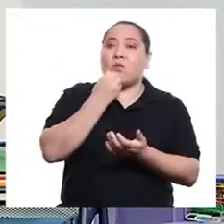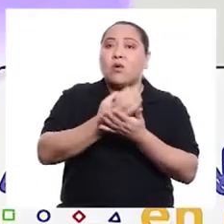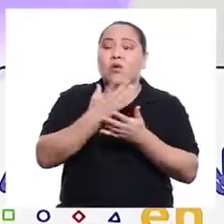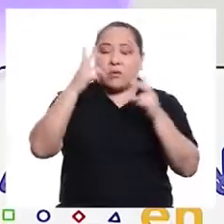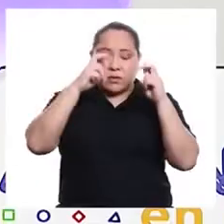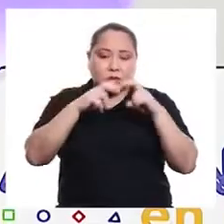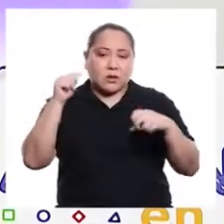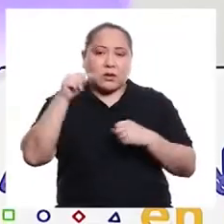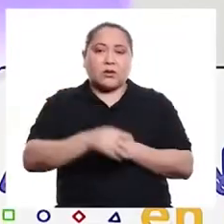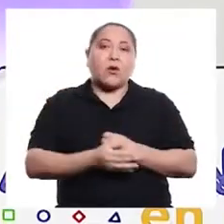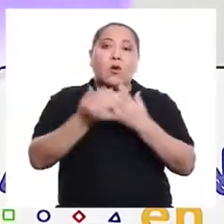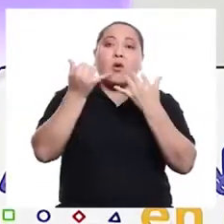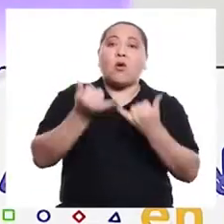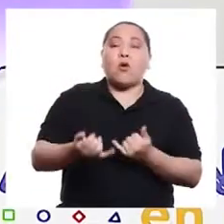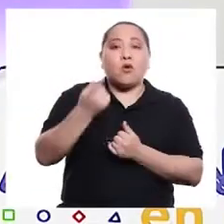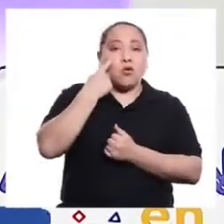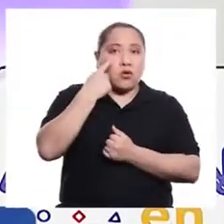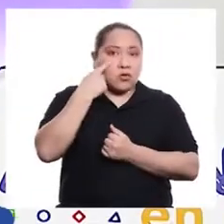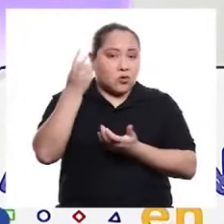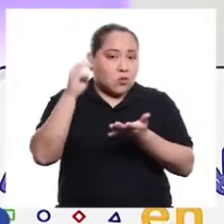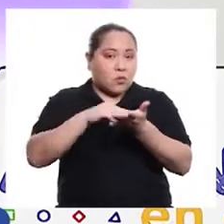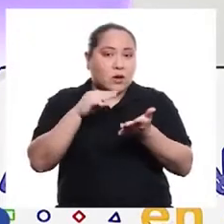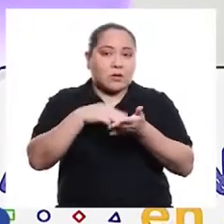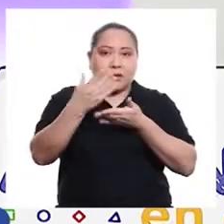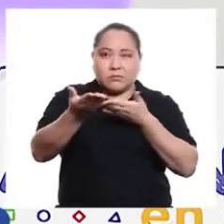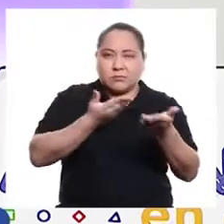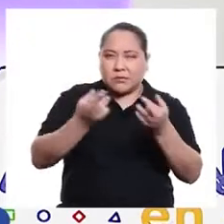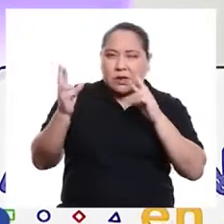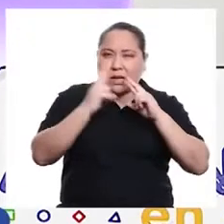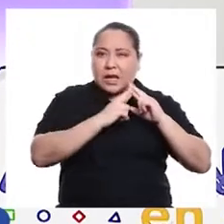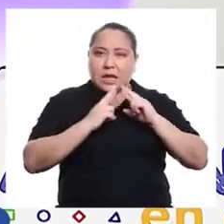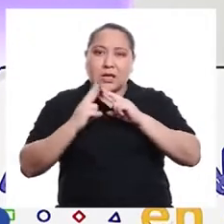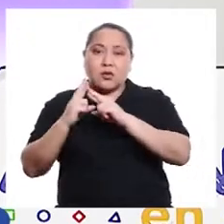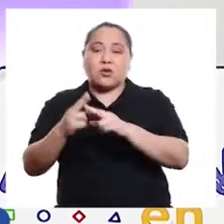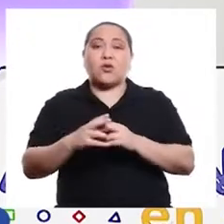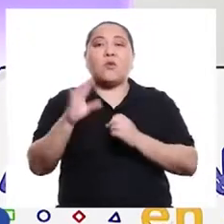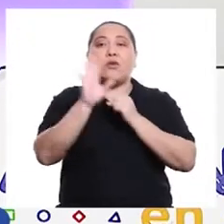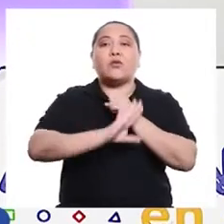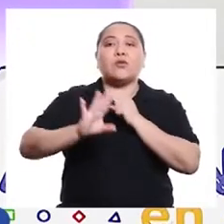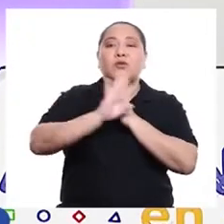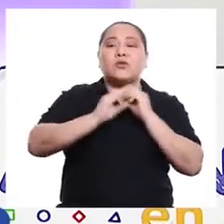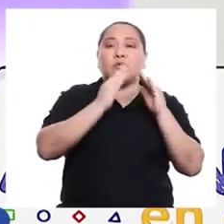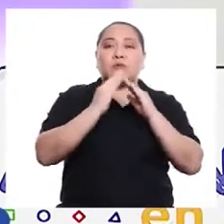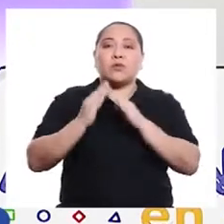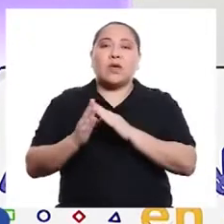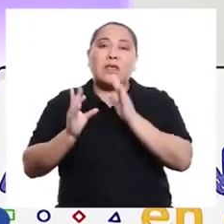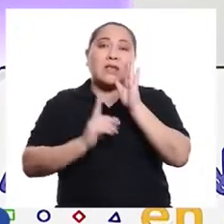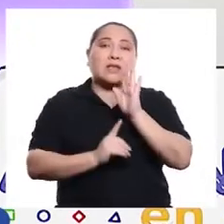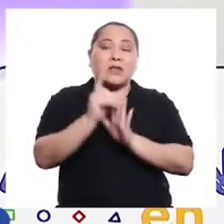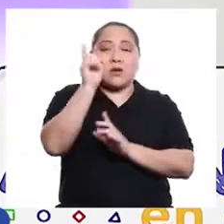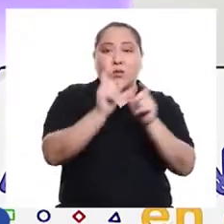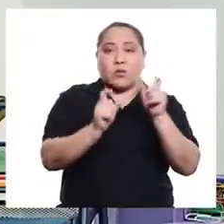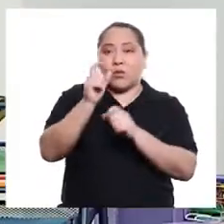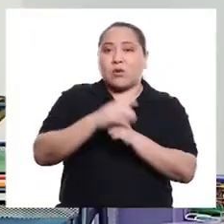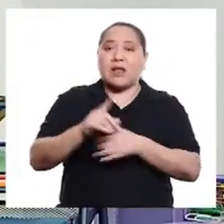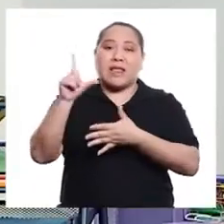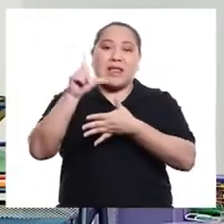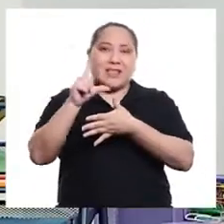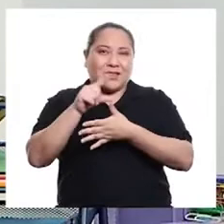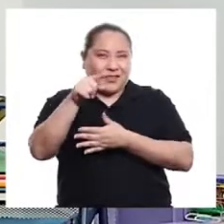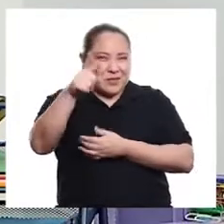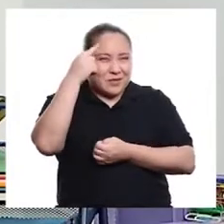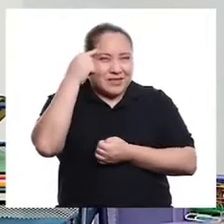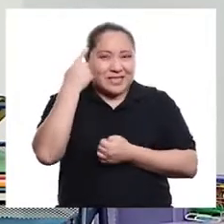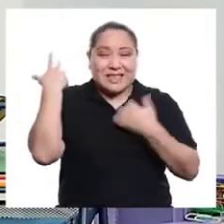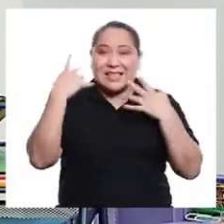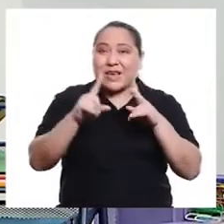ello. El día de hoy conoceremos más sobre la relación de la seguridad ciudadana y el desarrollo humano en el Perú y Latinoamérica. ¿Te parece si